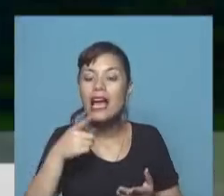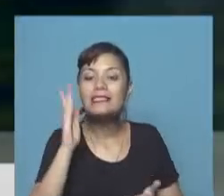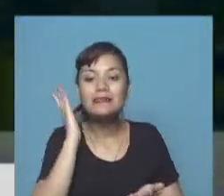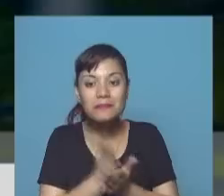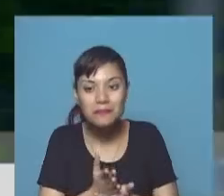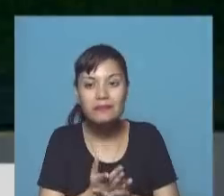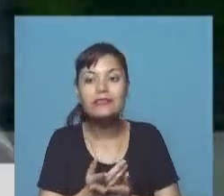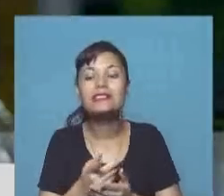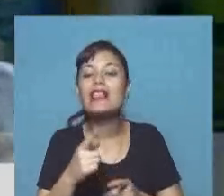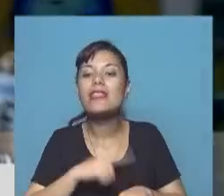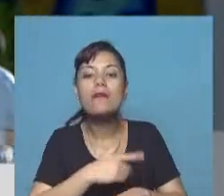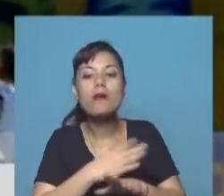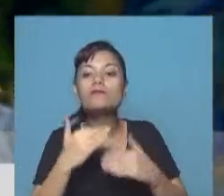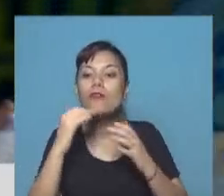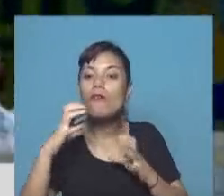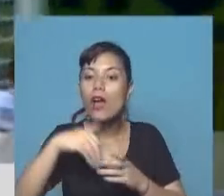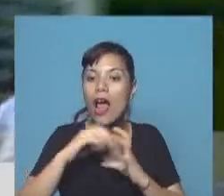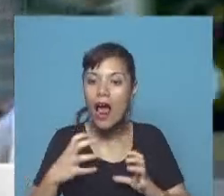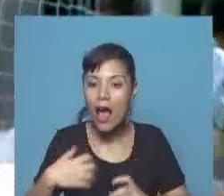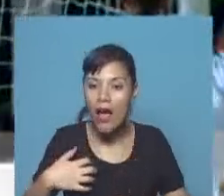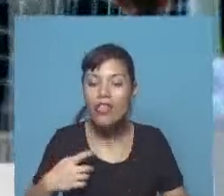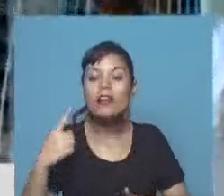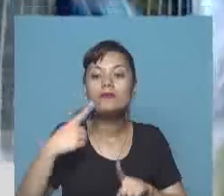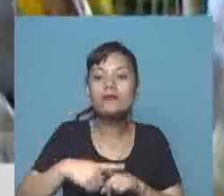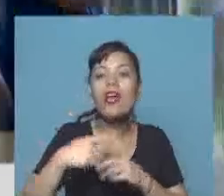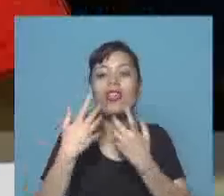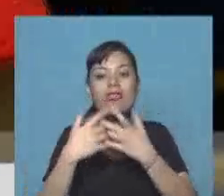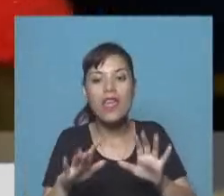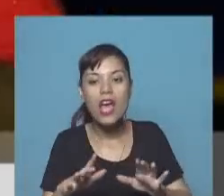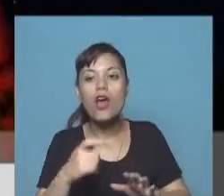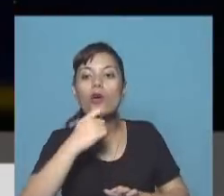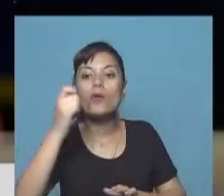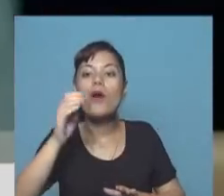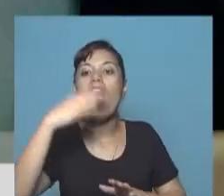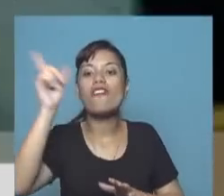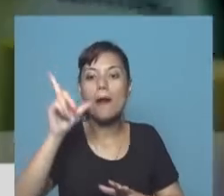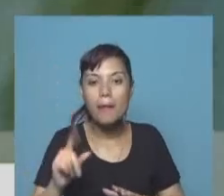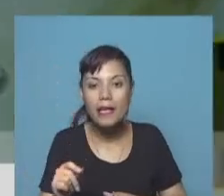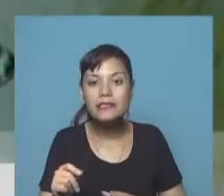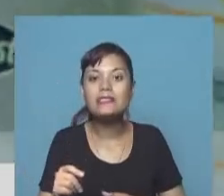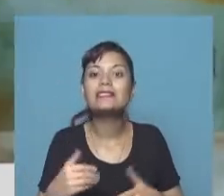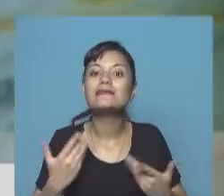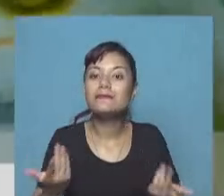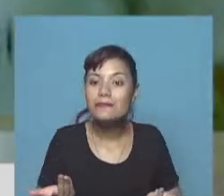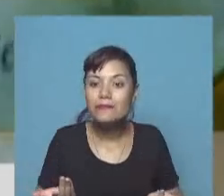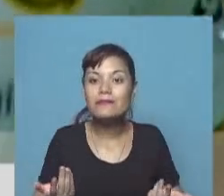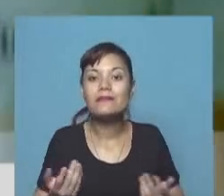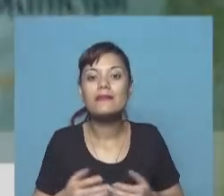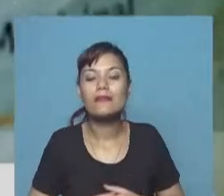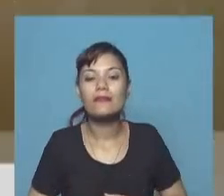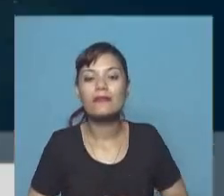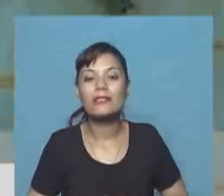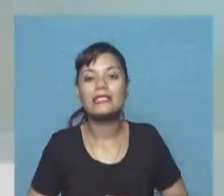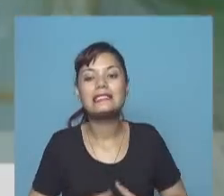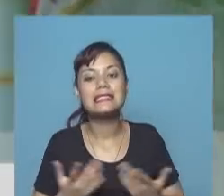que le dieron por tiempo indeterminado en el fútbol argentino, sumado a que deja de ser árbitro internacional, probablemente va a dejar tela